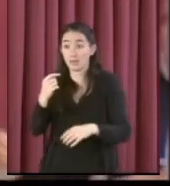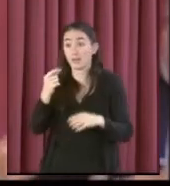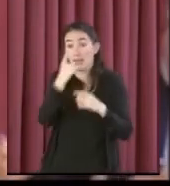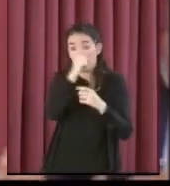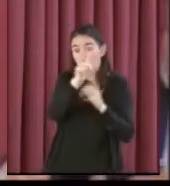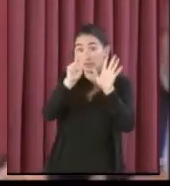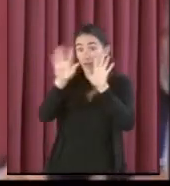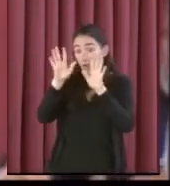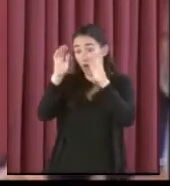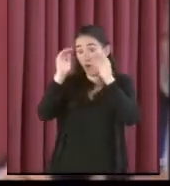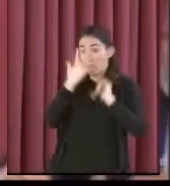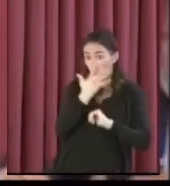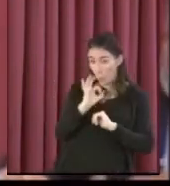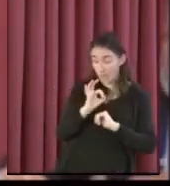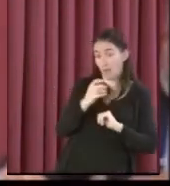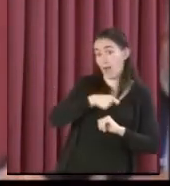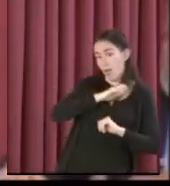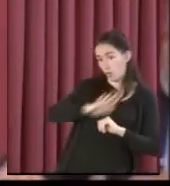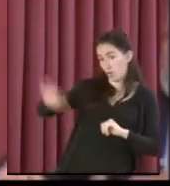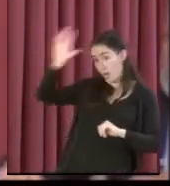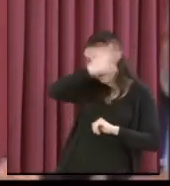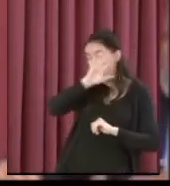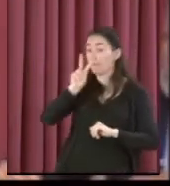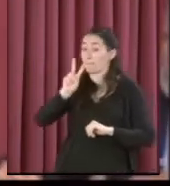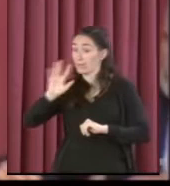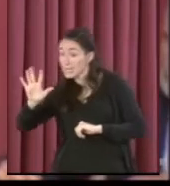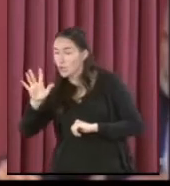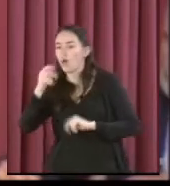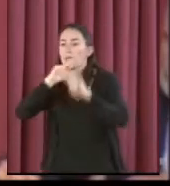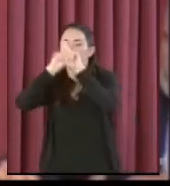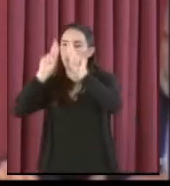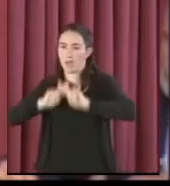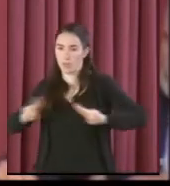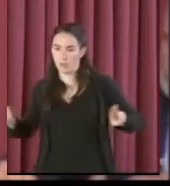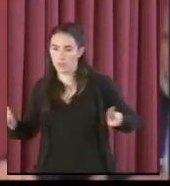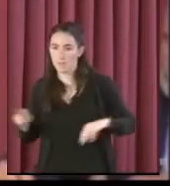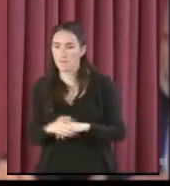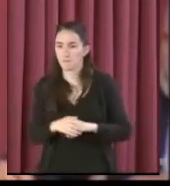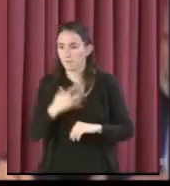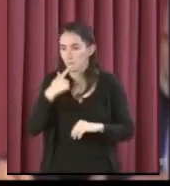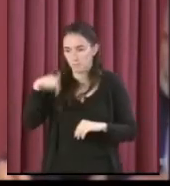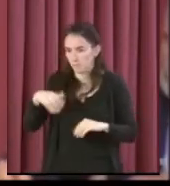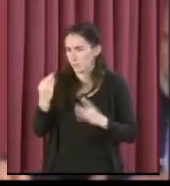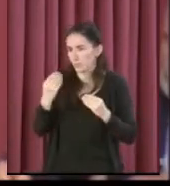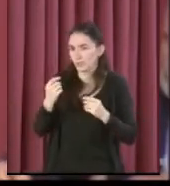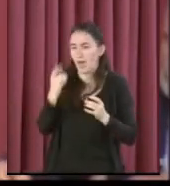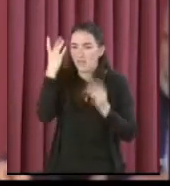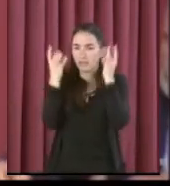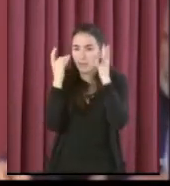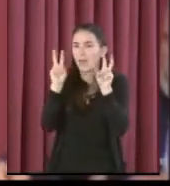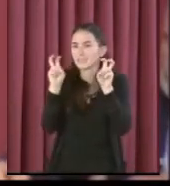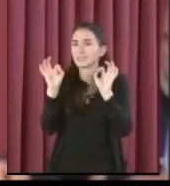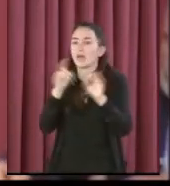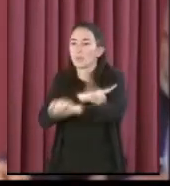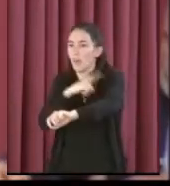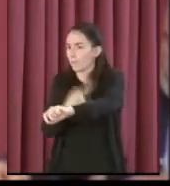y 25 de carácter internacional. De forma paralela al incremento de las citas deportivas de la ciudad, Logroño ha dejado patente